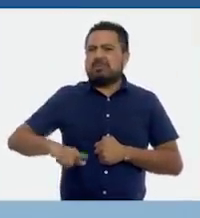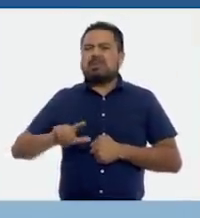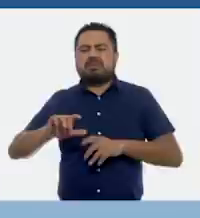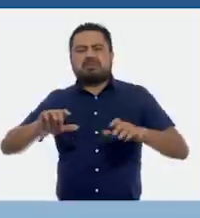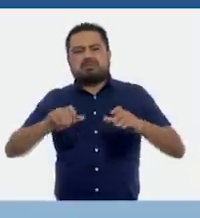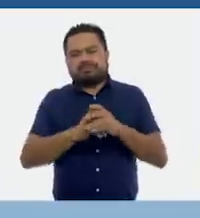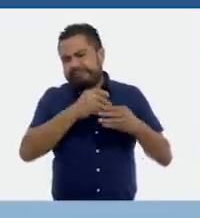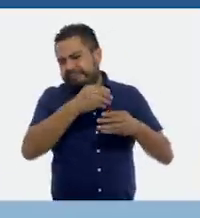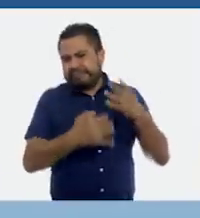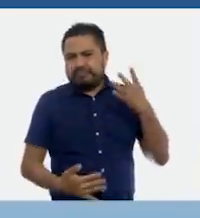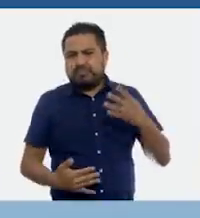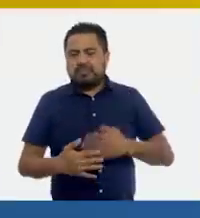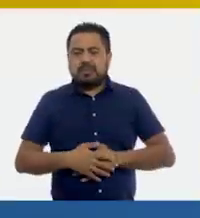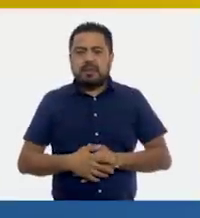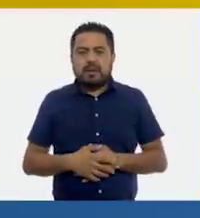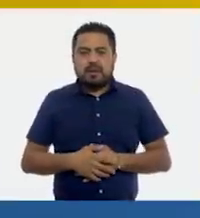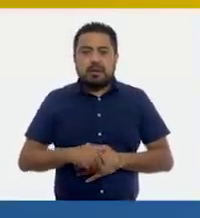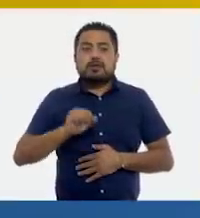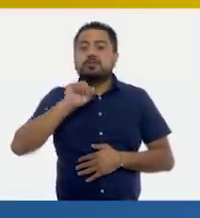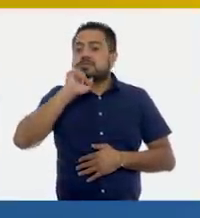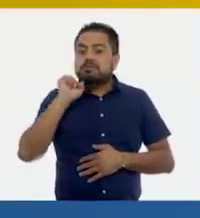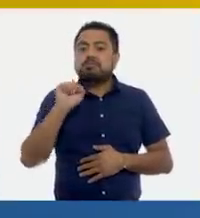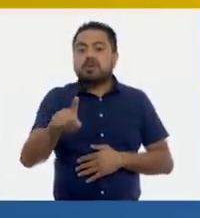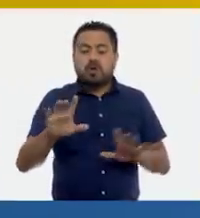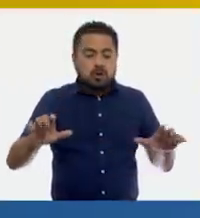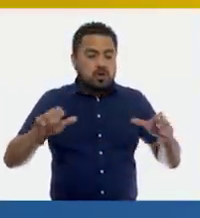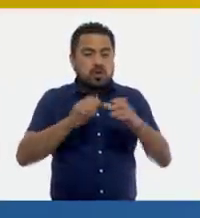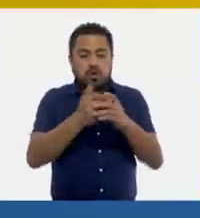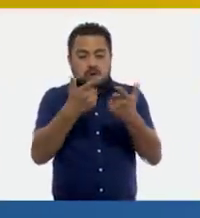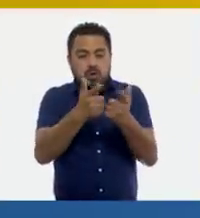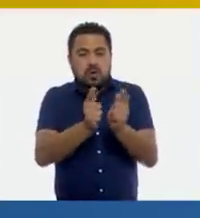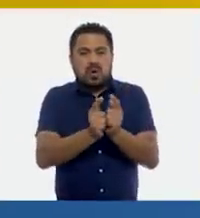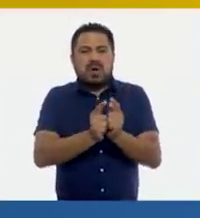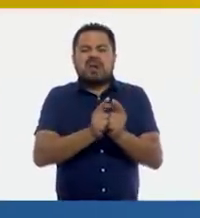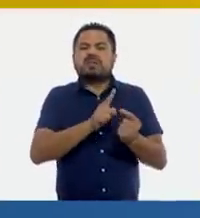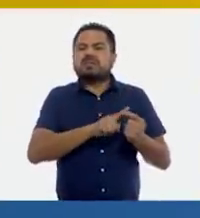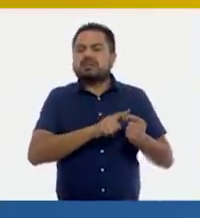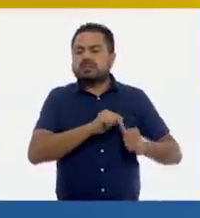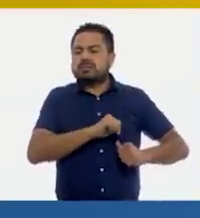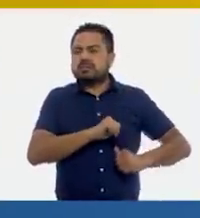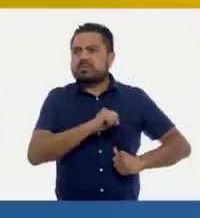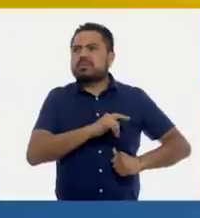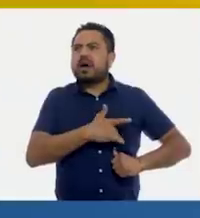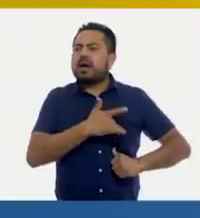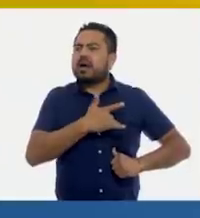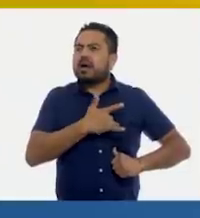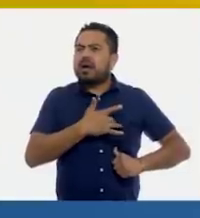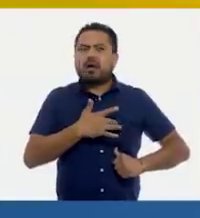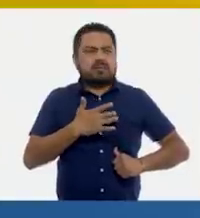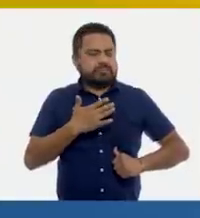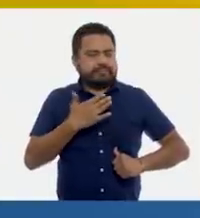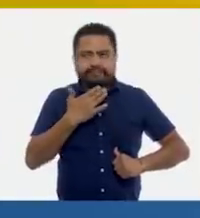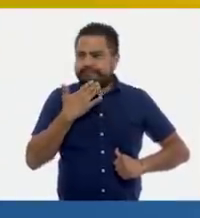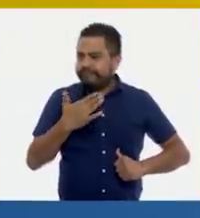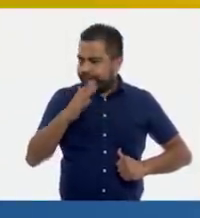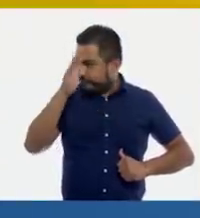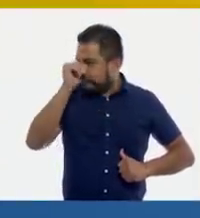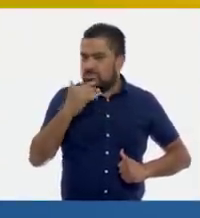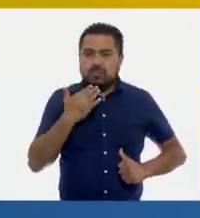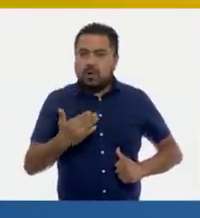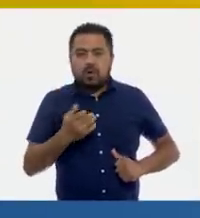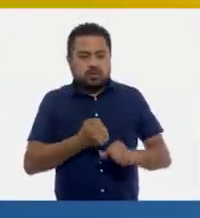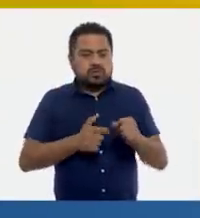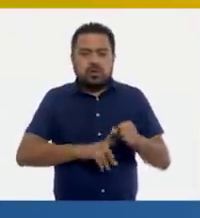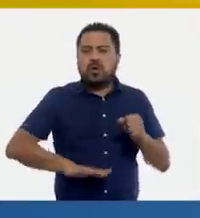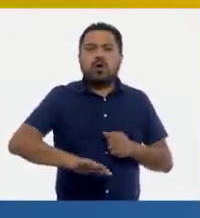etc. A su vez, entre estos grupos estaban quienes se sentían conformes con la forma de la sociedad. Pero también